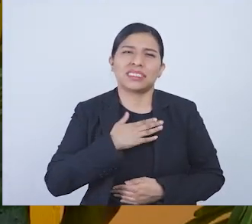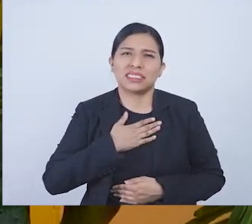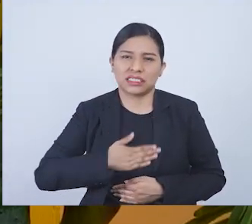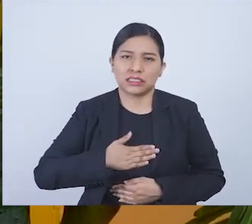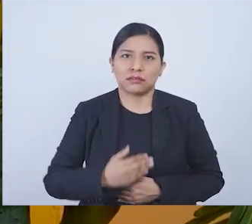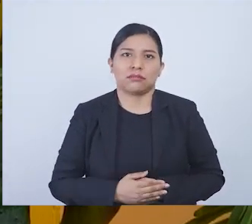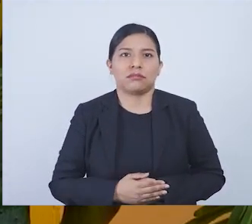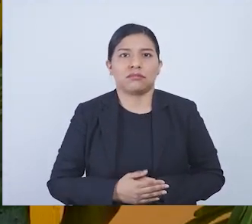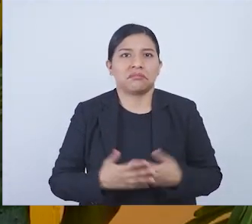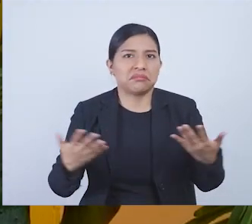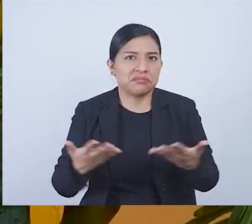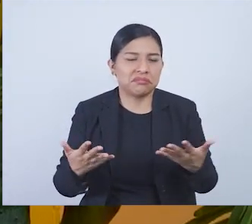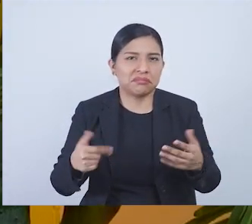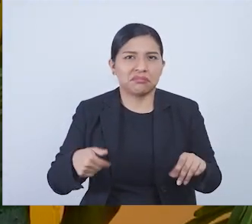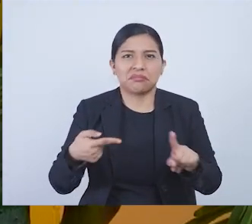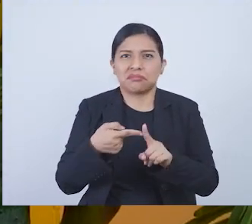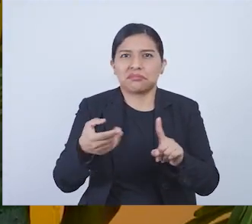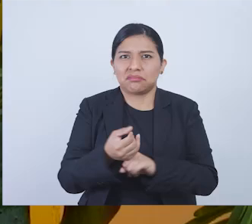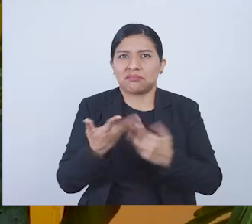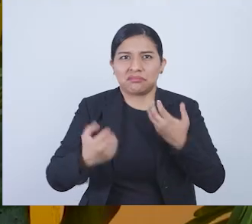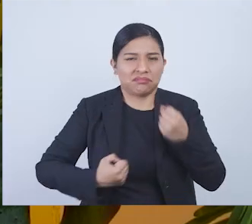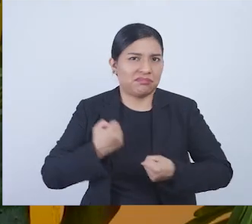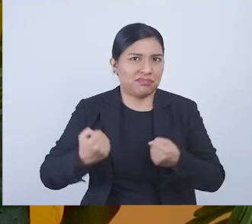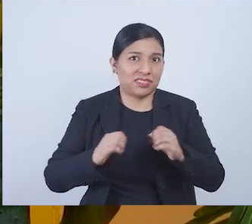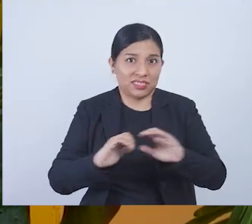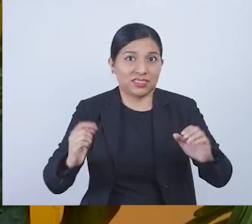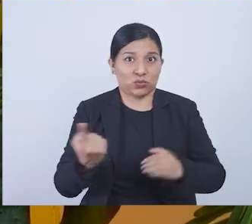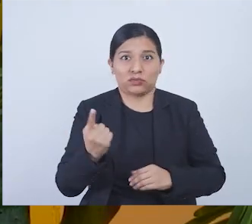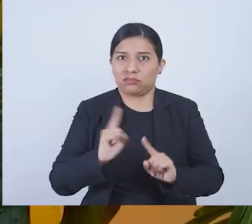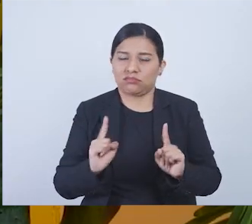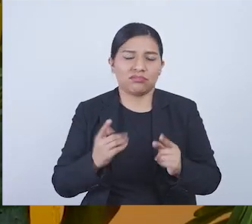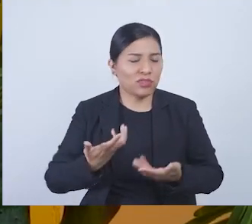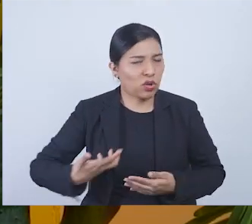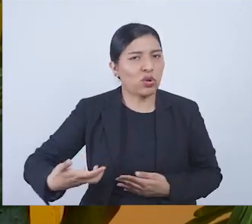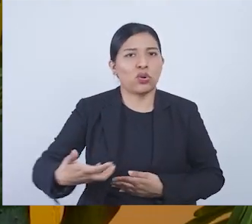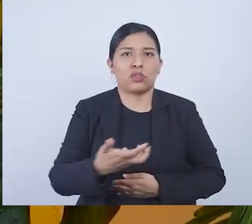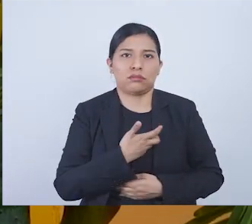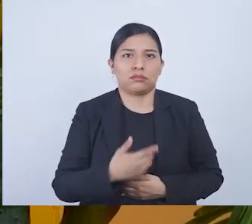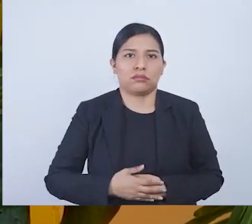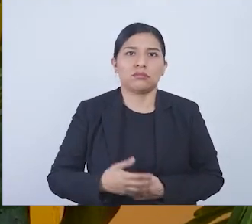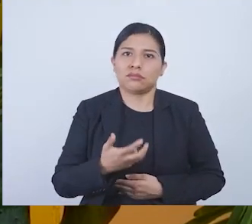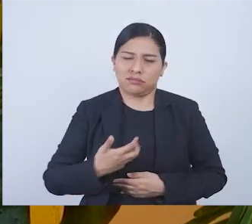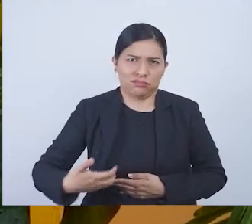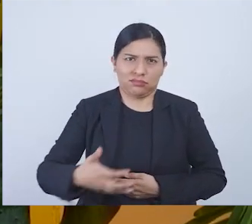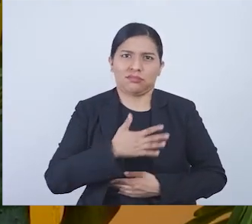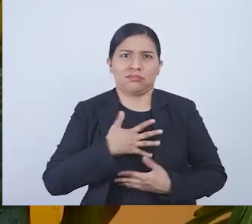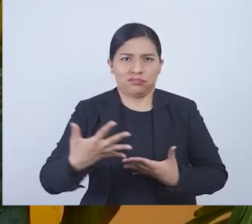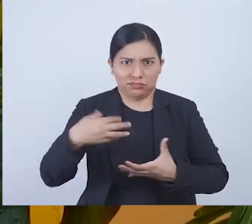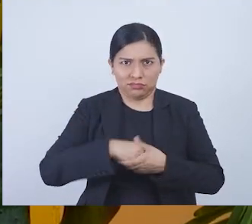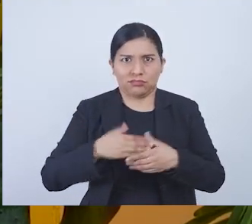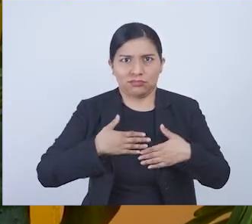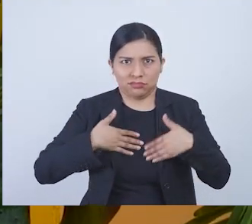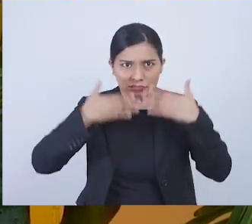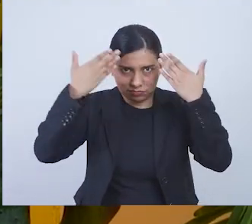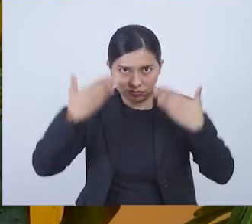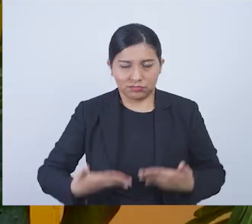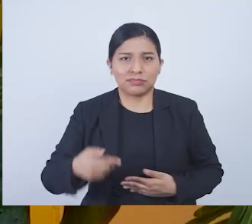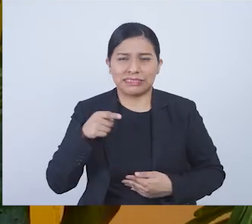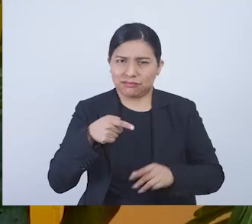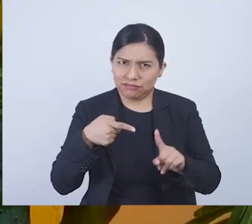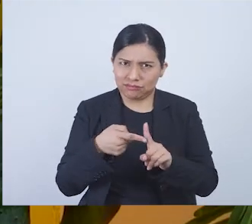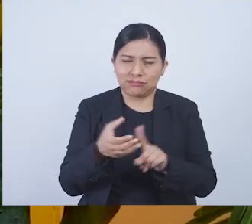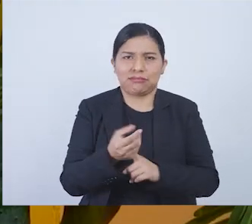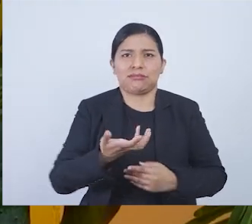aclarar que los sujetos de la educación física no son solo los niños, somos todos. Todos vivimos en este cuerpo y este es el objeto de